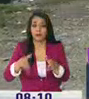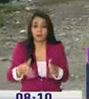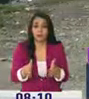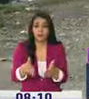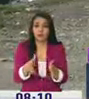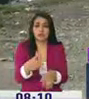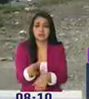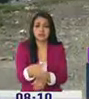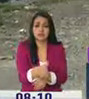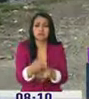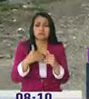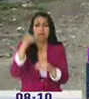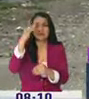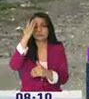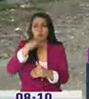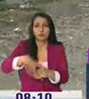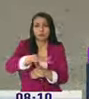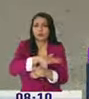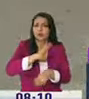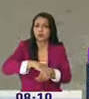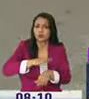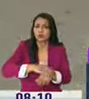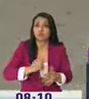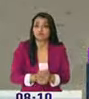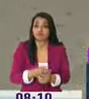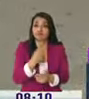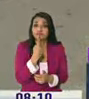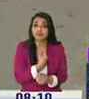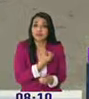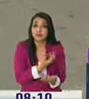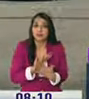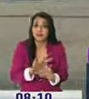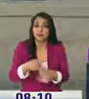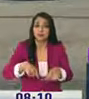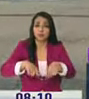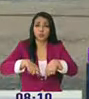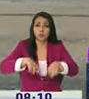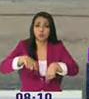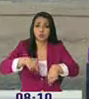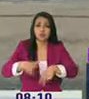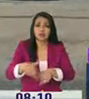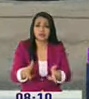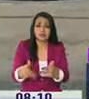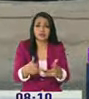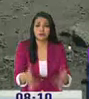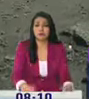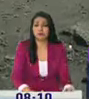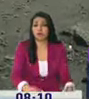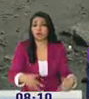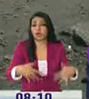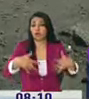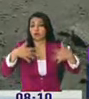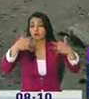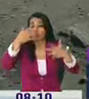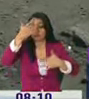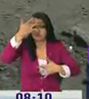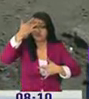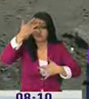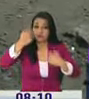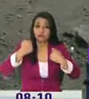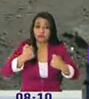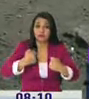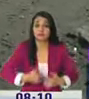genera especial preocupación para los vecinos, quienes comentaron que la alta circulación vehicular levanta una gran cantidad de polvo y las